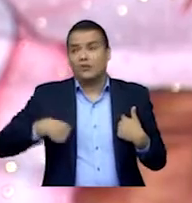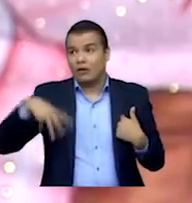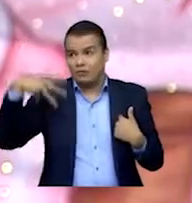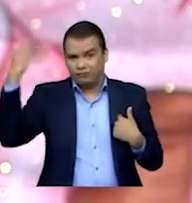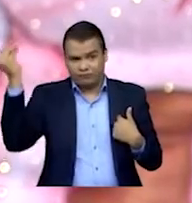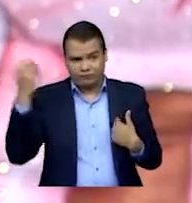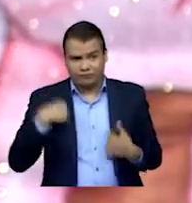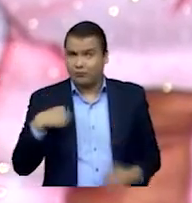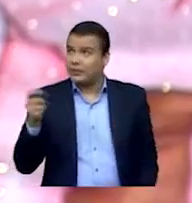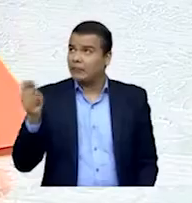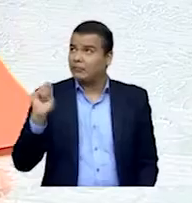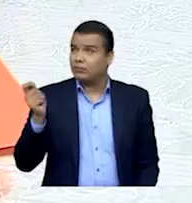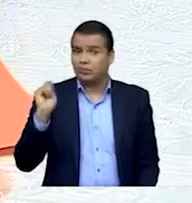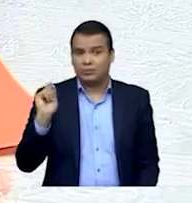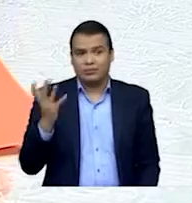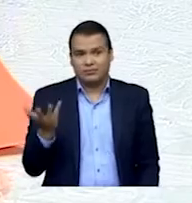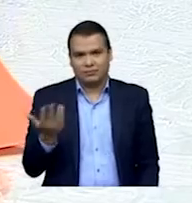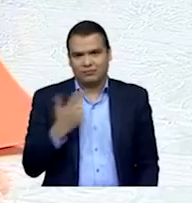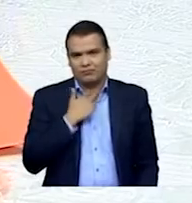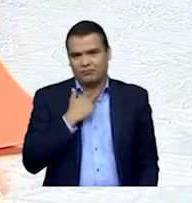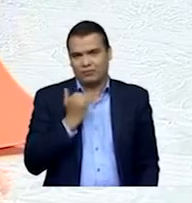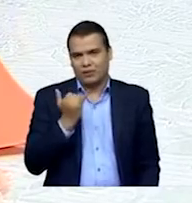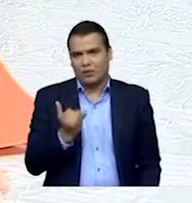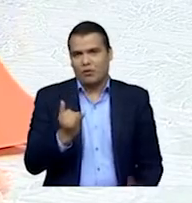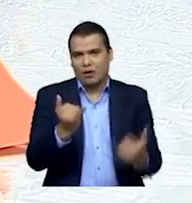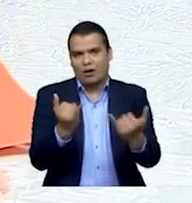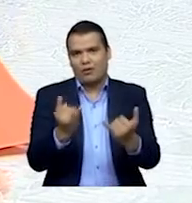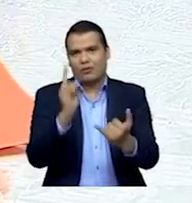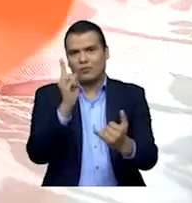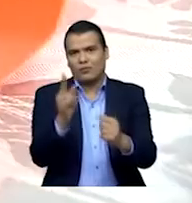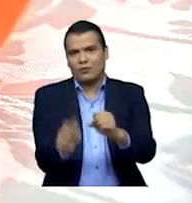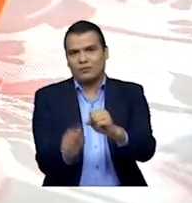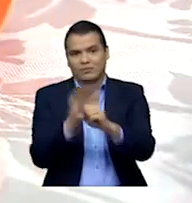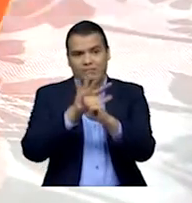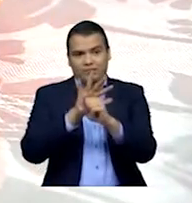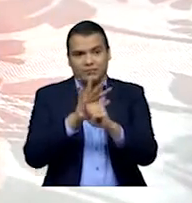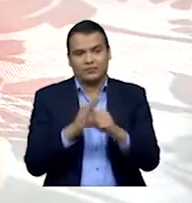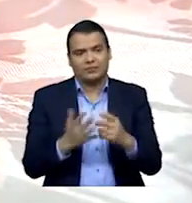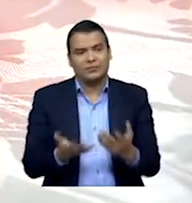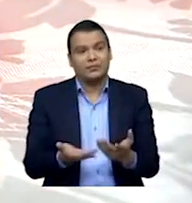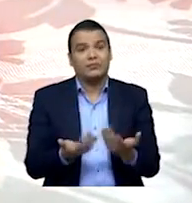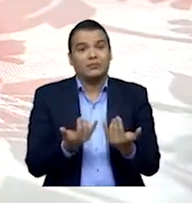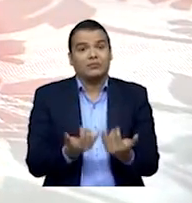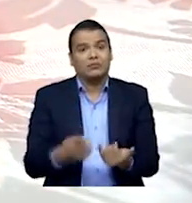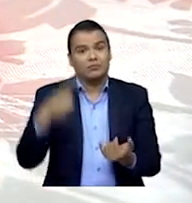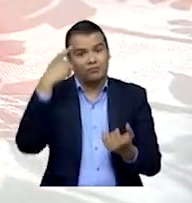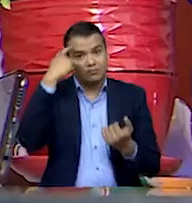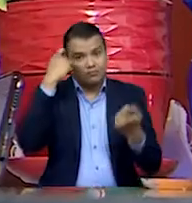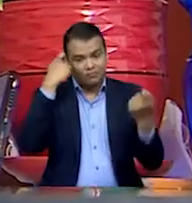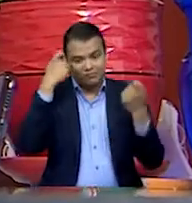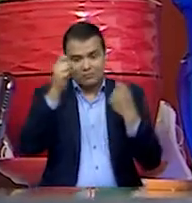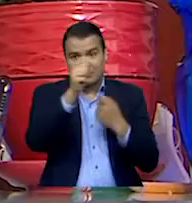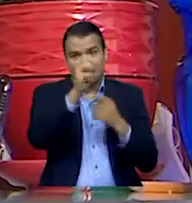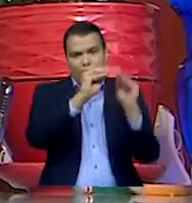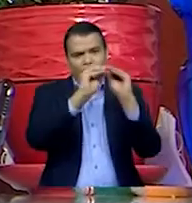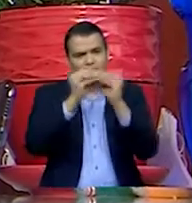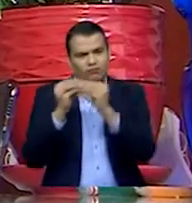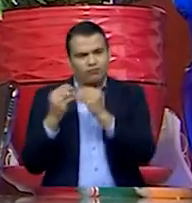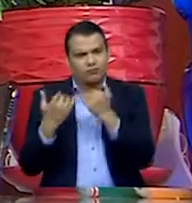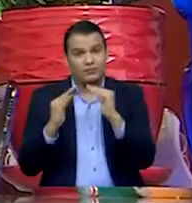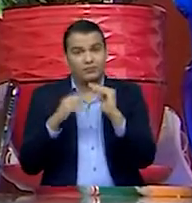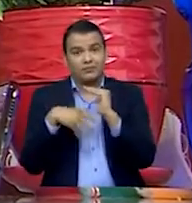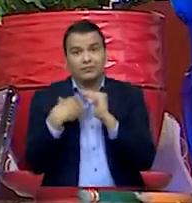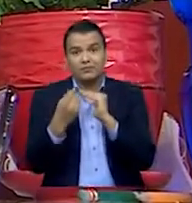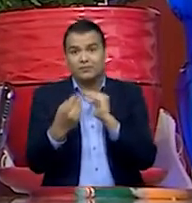cometas por la problemática que tenemos aún del joven los estamos invitando a que elaboren molina tiempo en la bajada